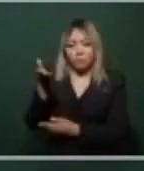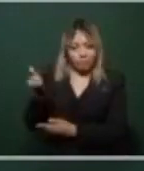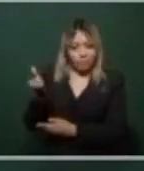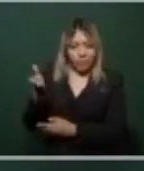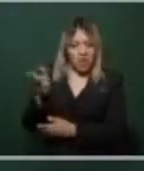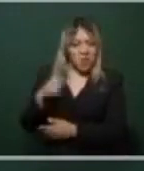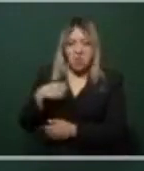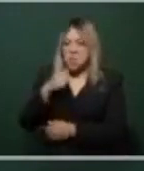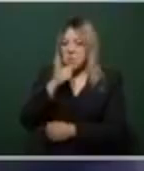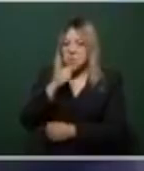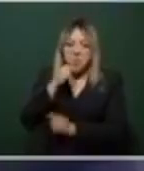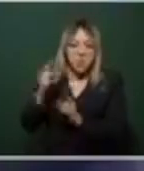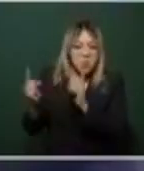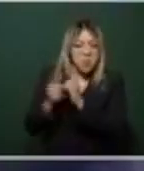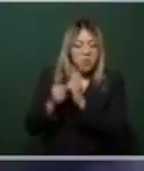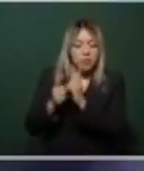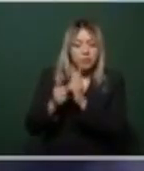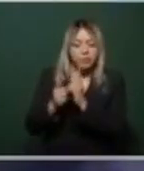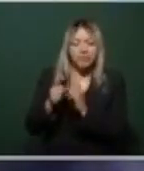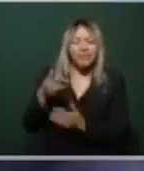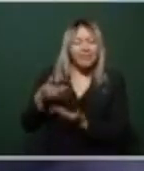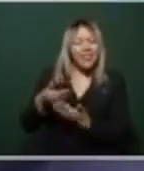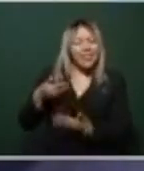en un acto